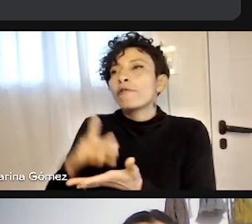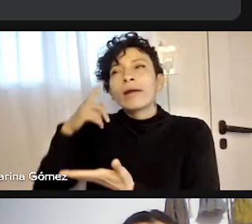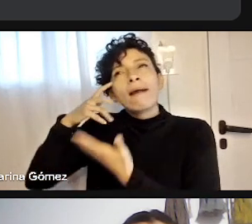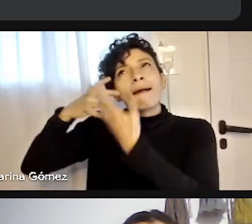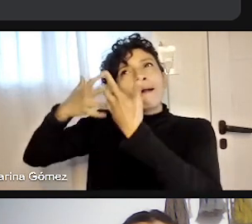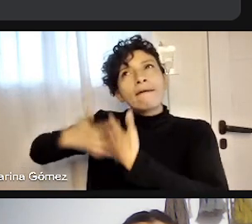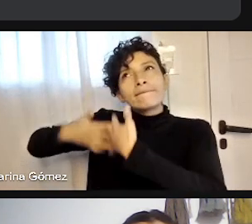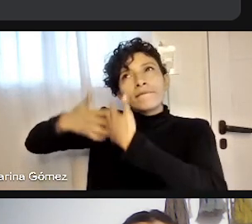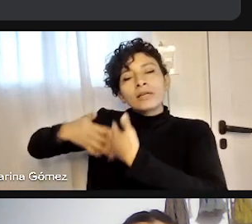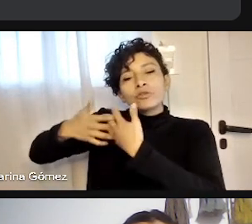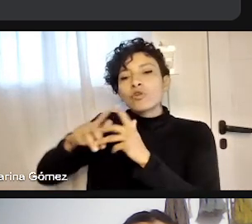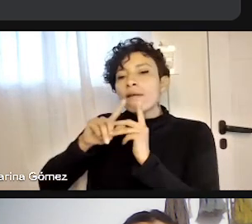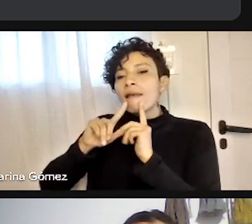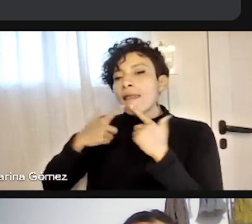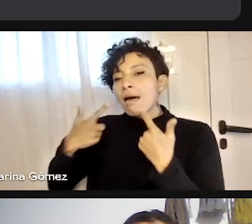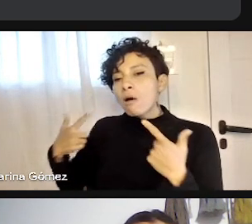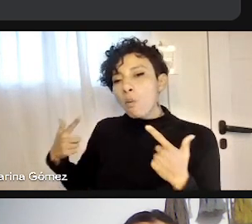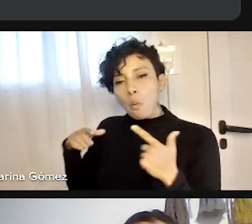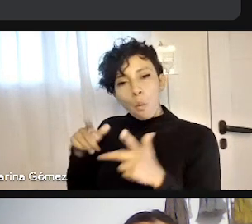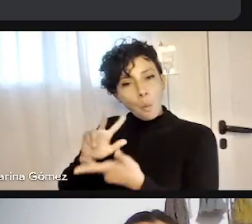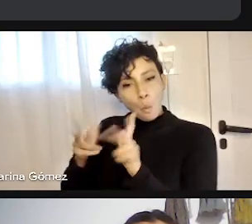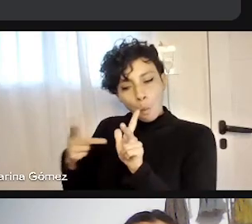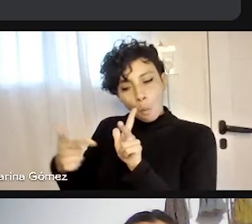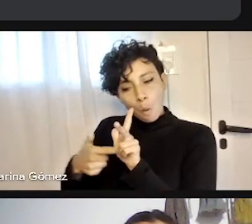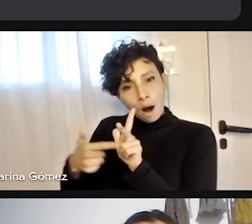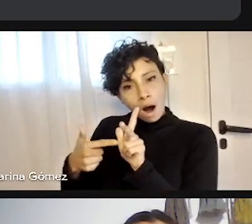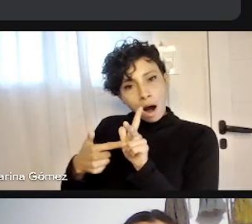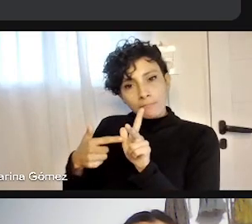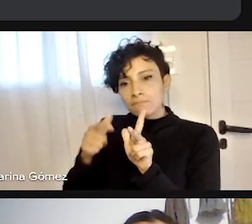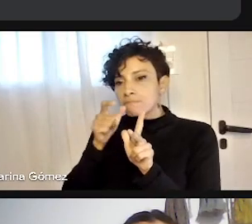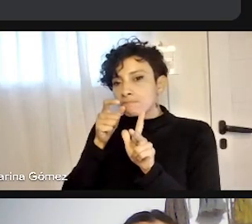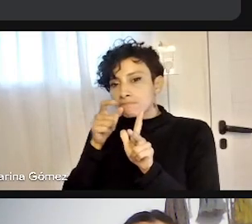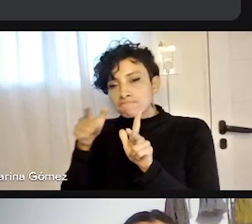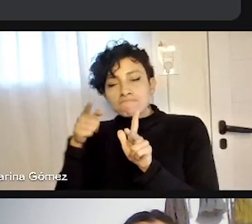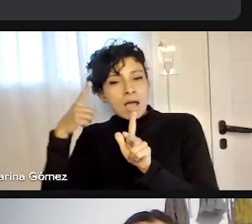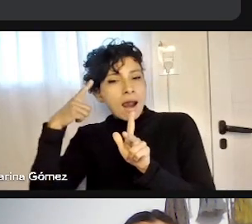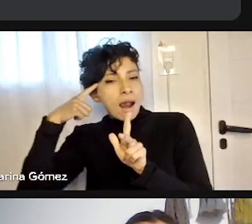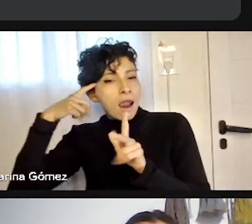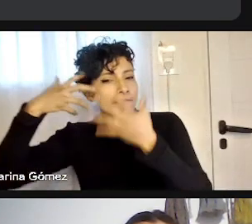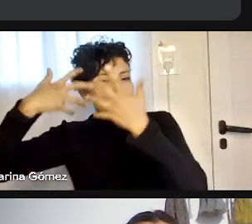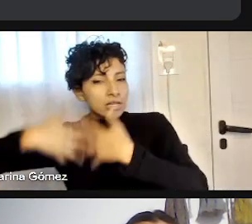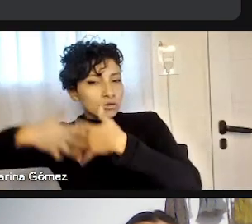se aprende? No es fácil, ¿eh?